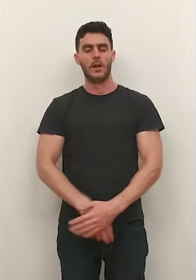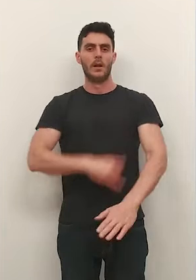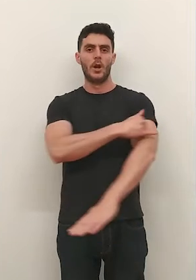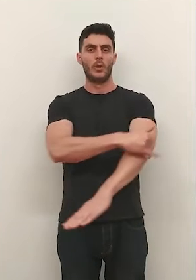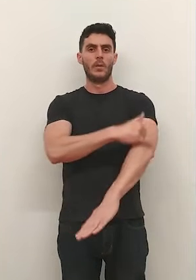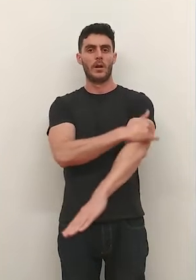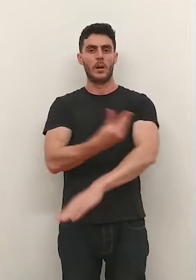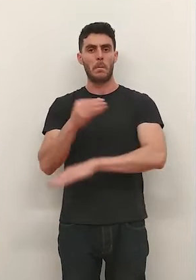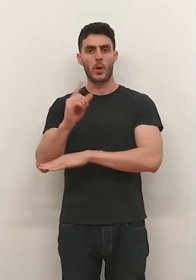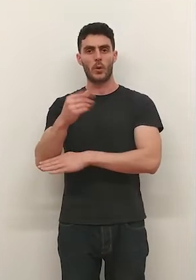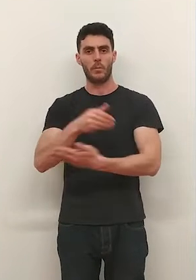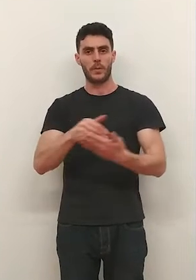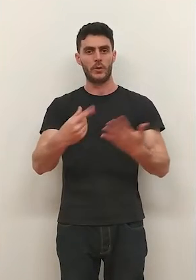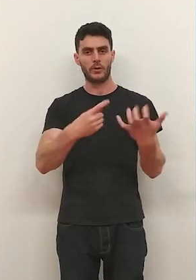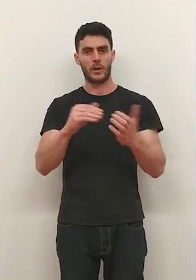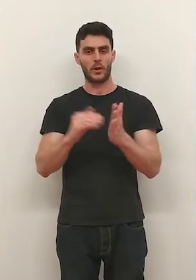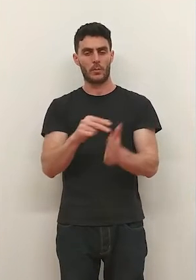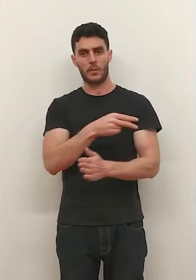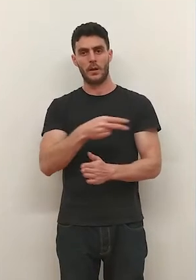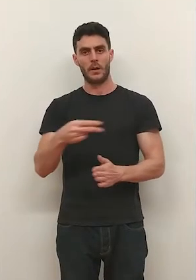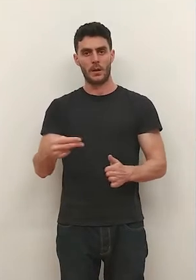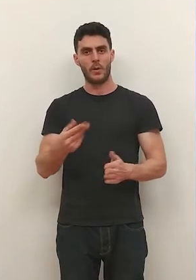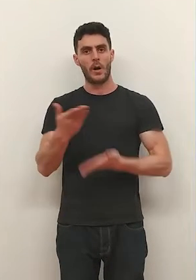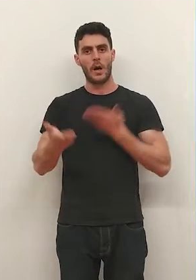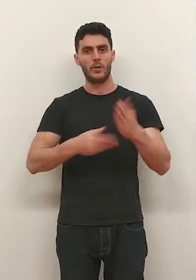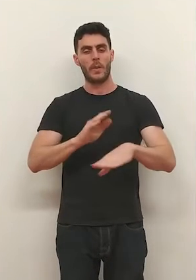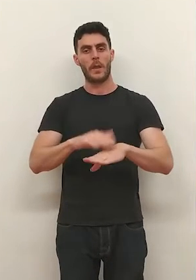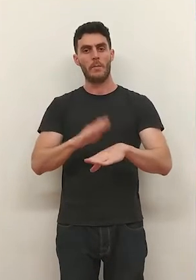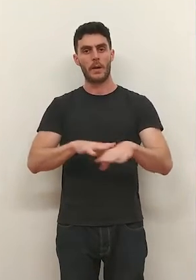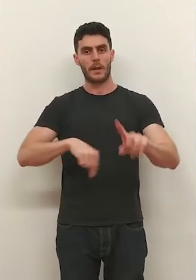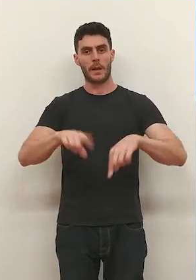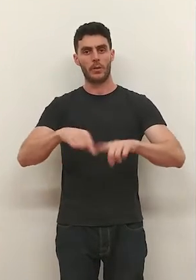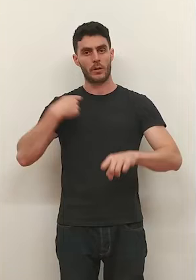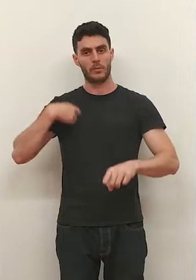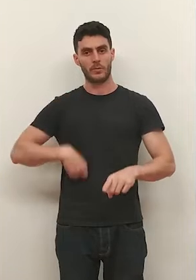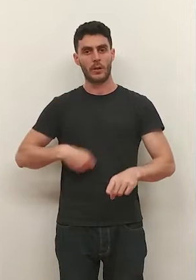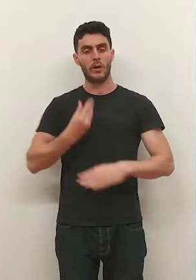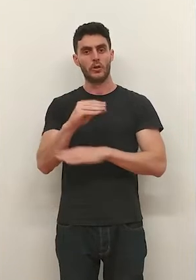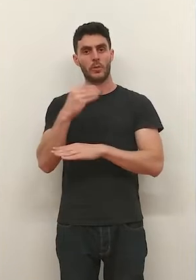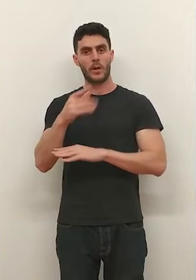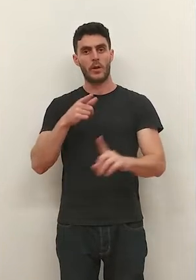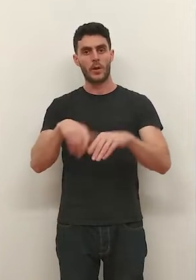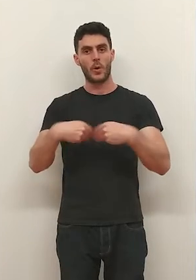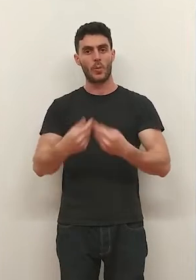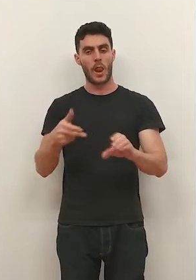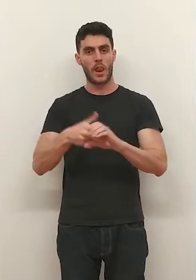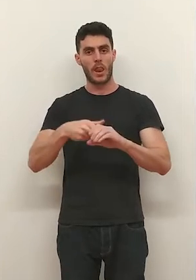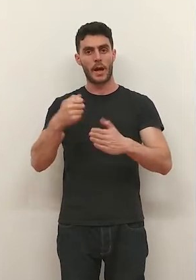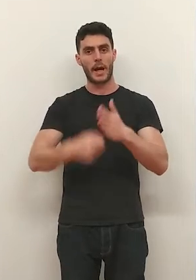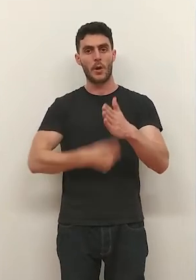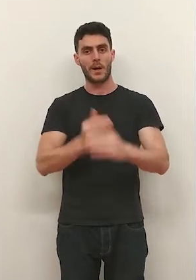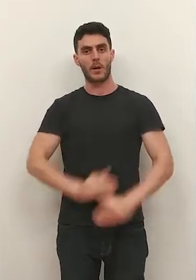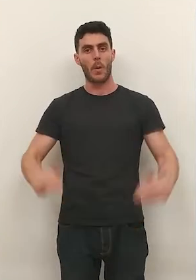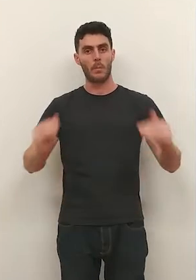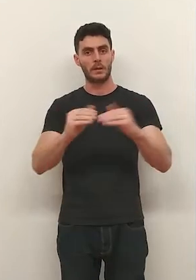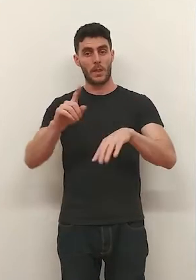El Gobierno de La Rioja destinará 1.600.000 euros en ayudas para los transportistas. Las subvenciones, que buscan compensar el incremento del precio de los